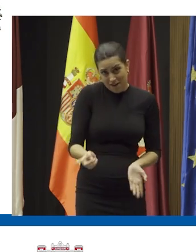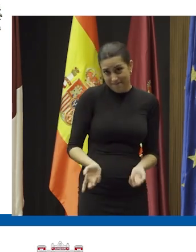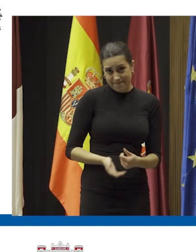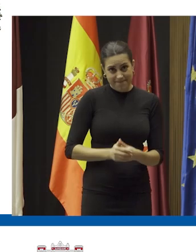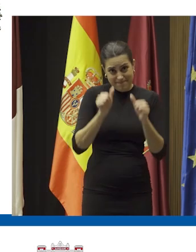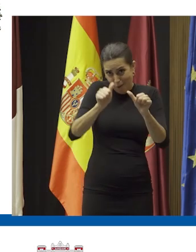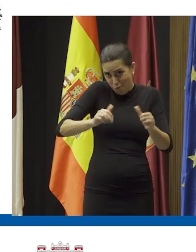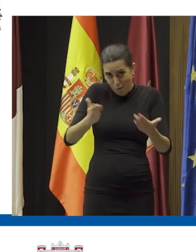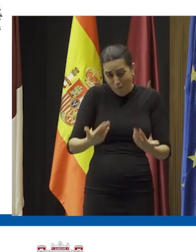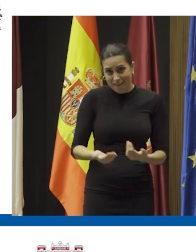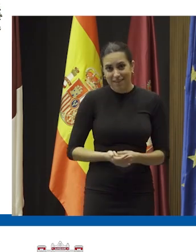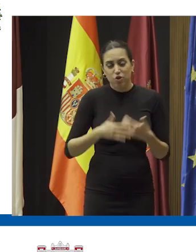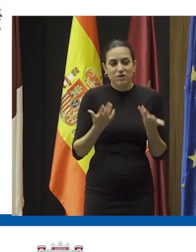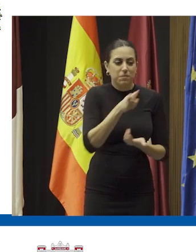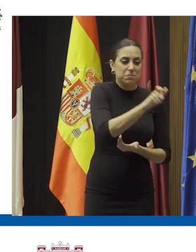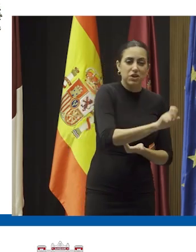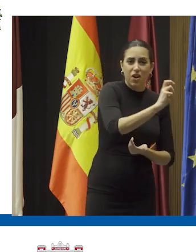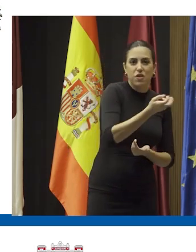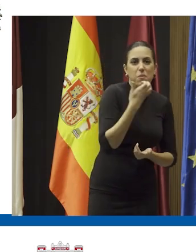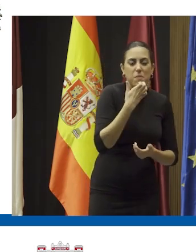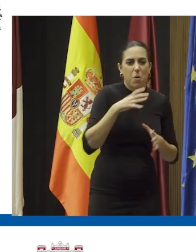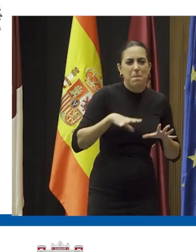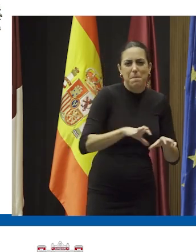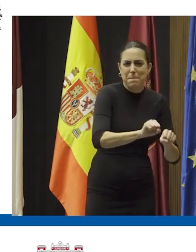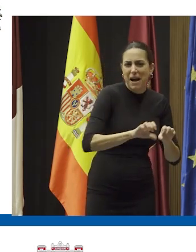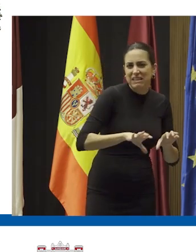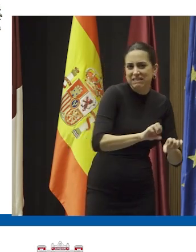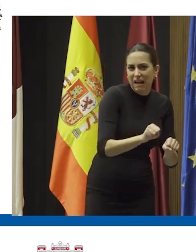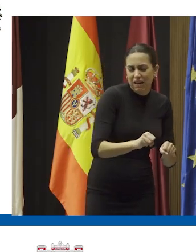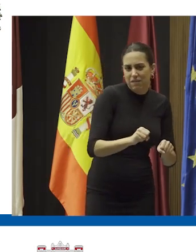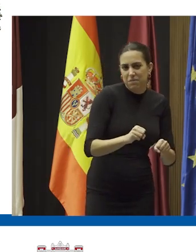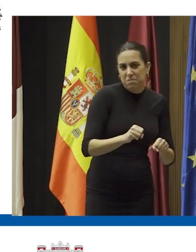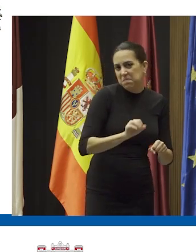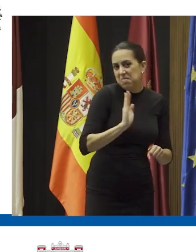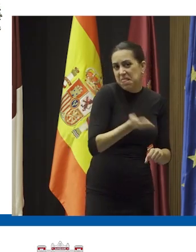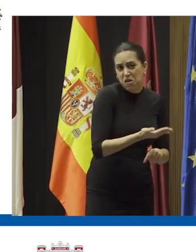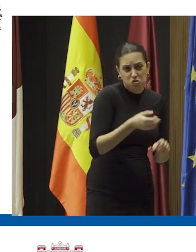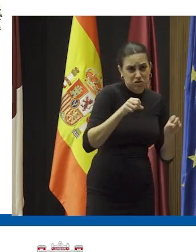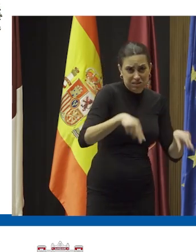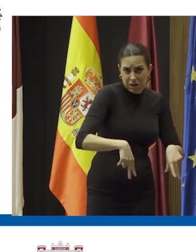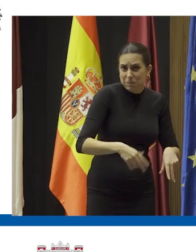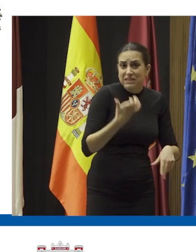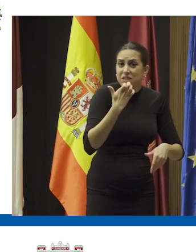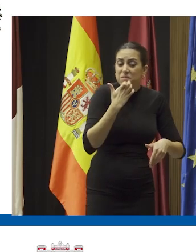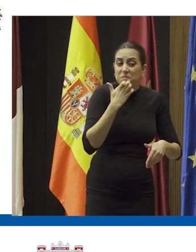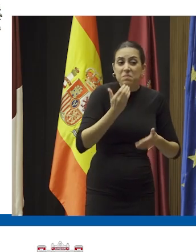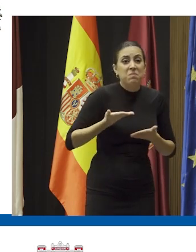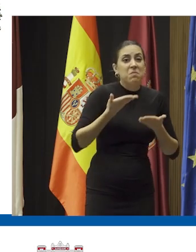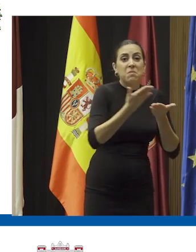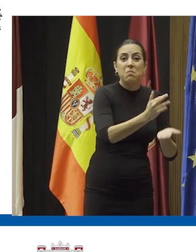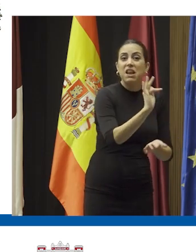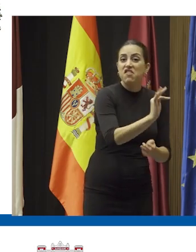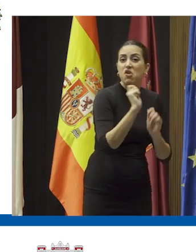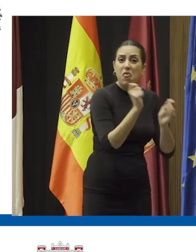a una persona le puede más o menos algún masaje, alguna cosa, por lo menos no hacer daño. Si le aporta beneficio, ningún